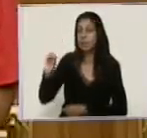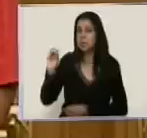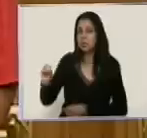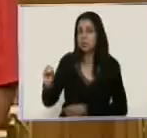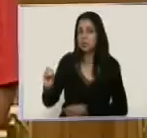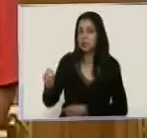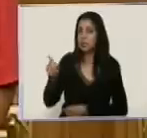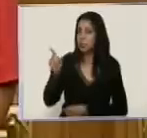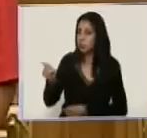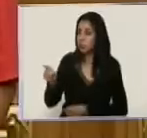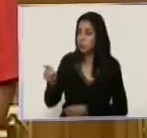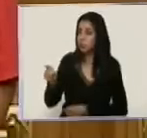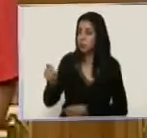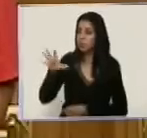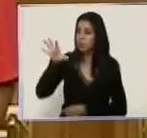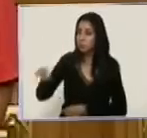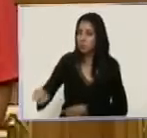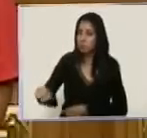me agarra esos museos,